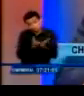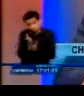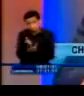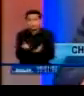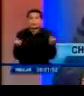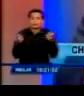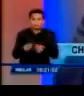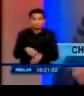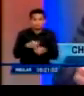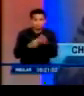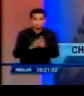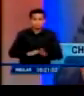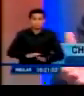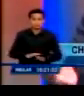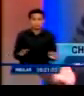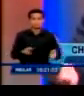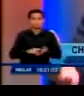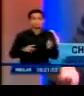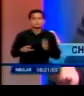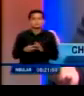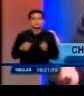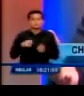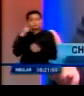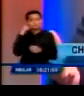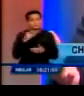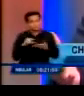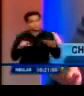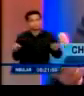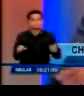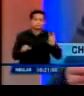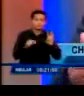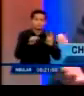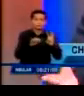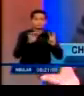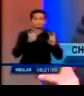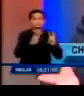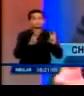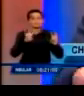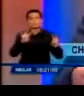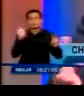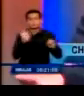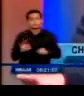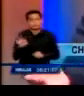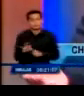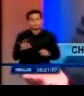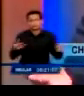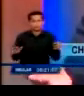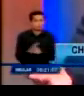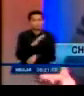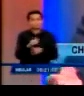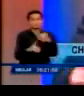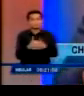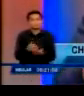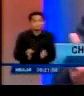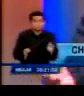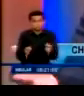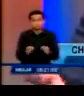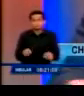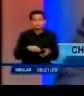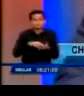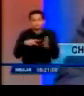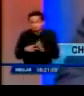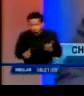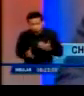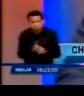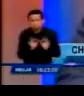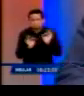igual ya estaría provisionada. Estando claro que tener un indicador del 3.64% en una economía dentro de su total de mora de la cartera es